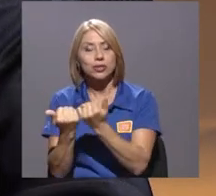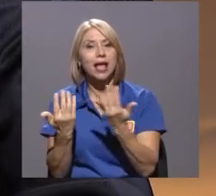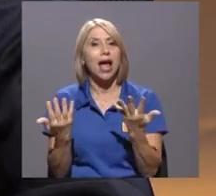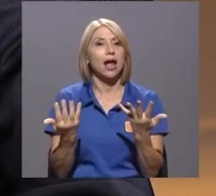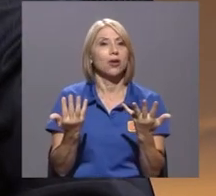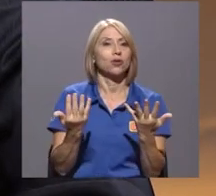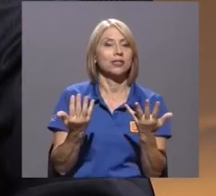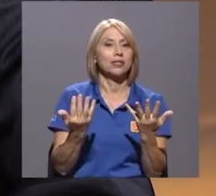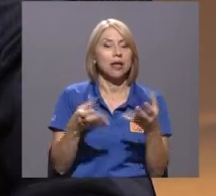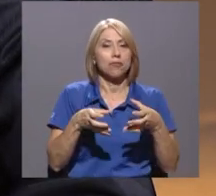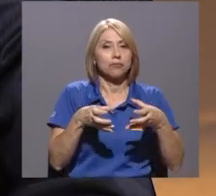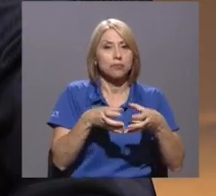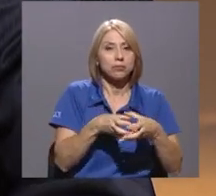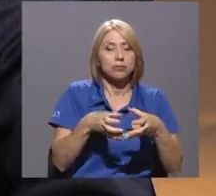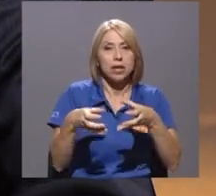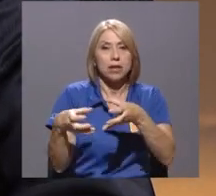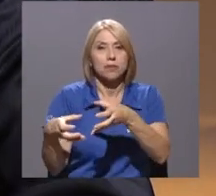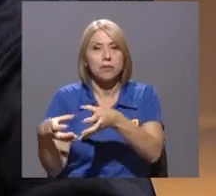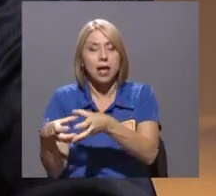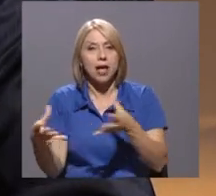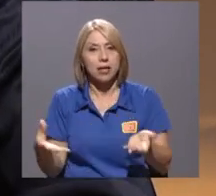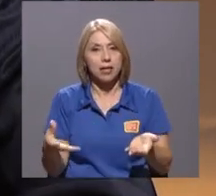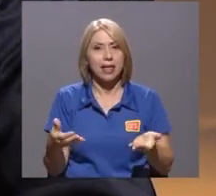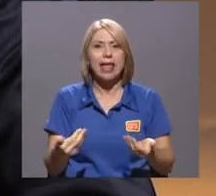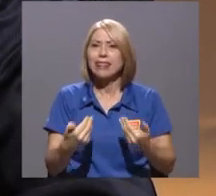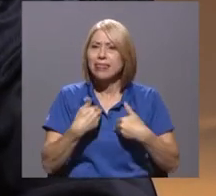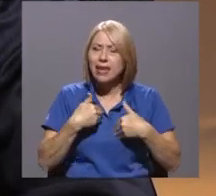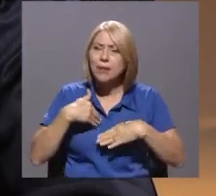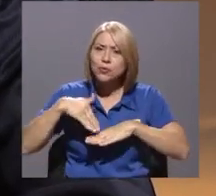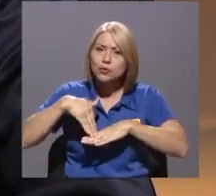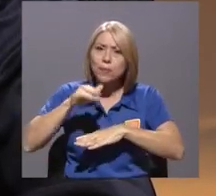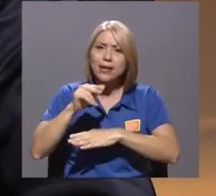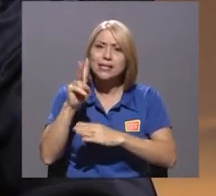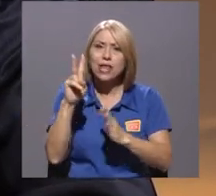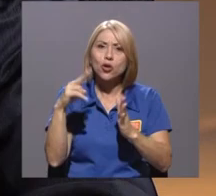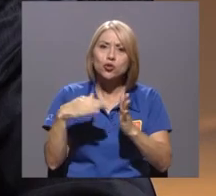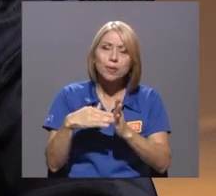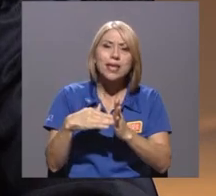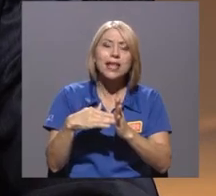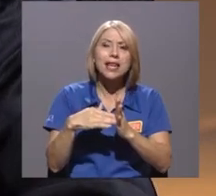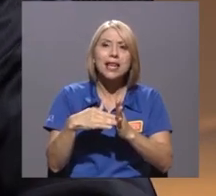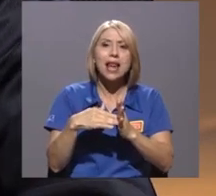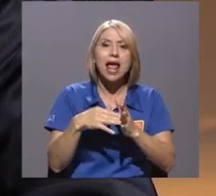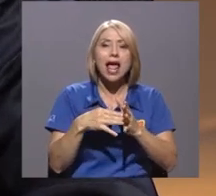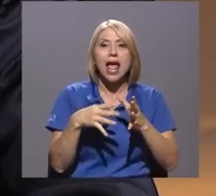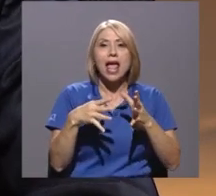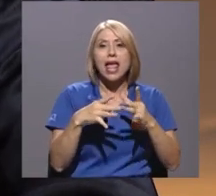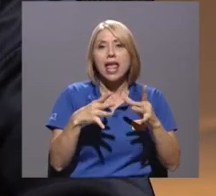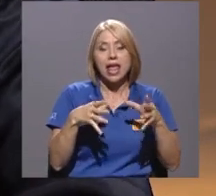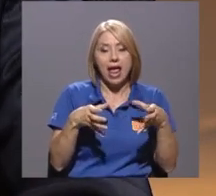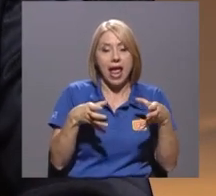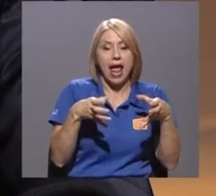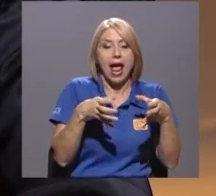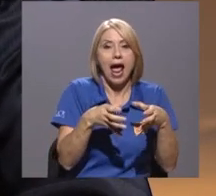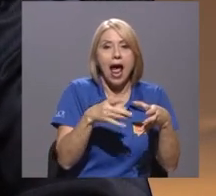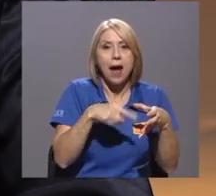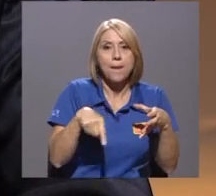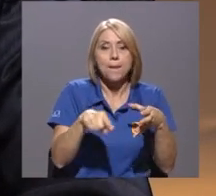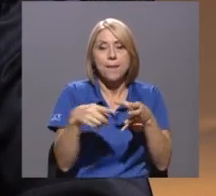hermanamientos tenemos más de 2.000 hermanamientos en tres ciudades